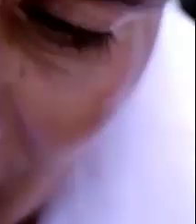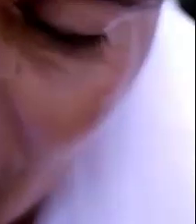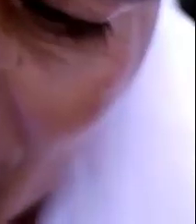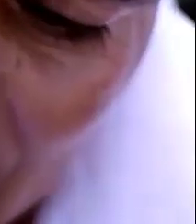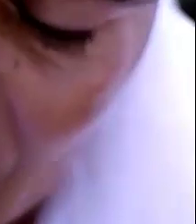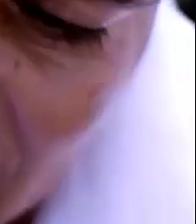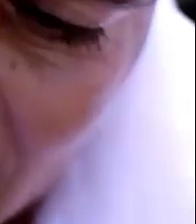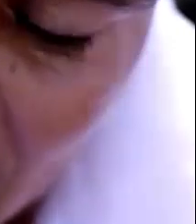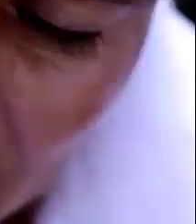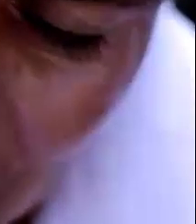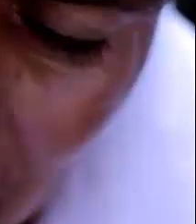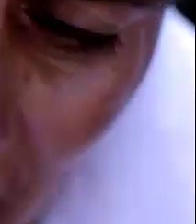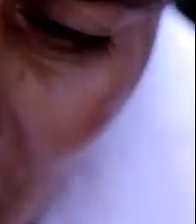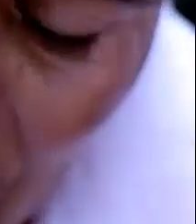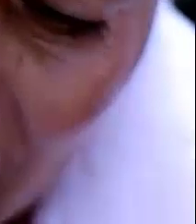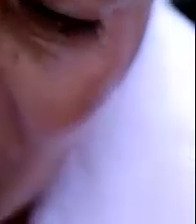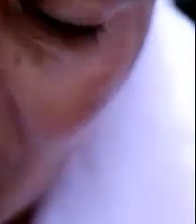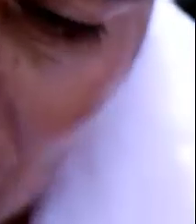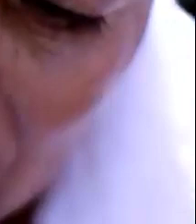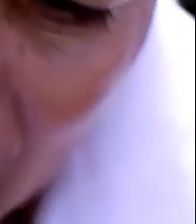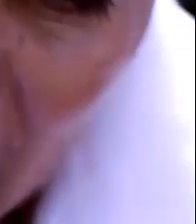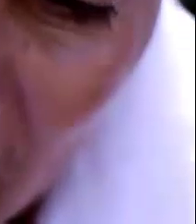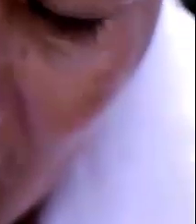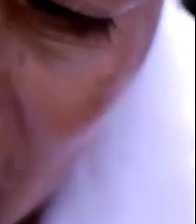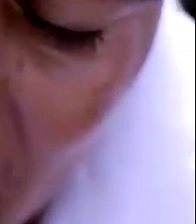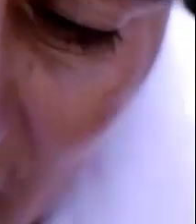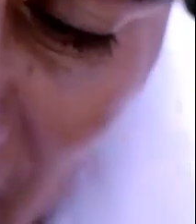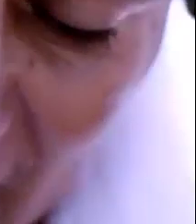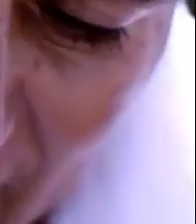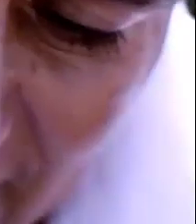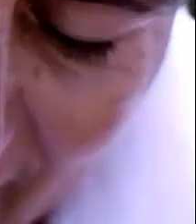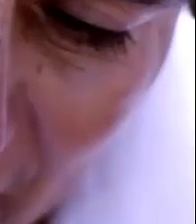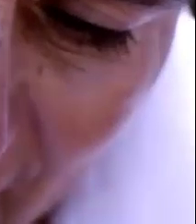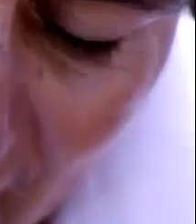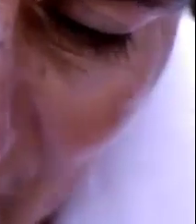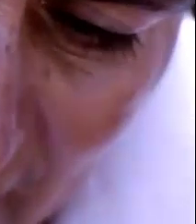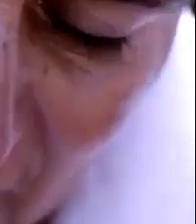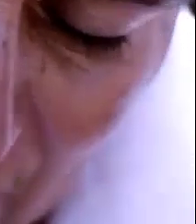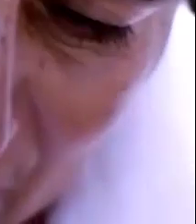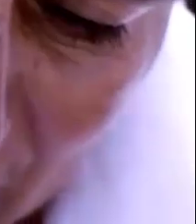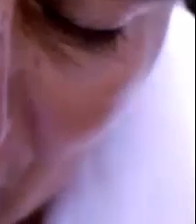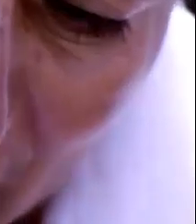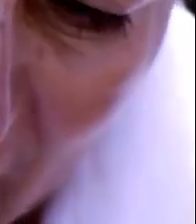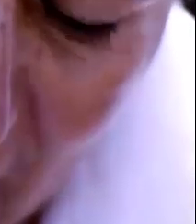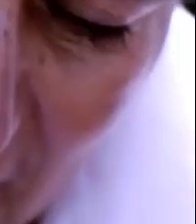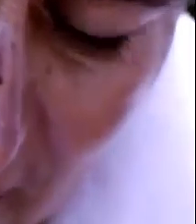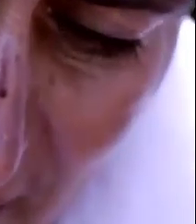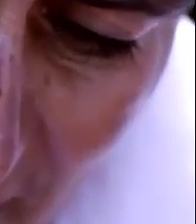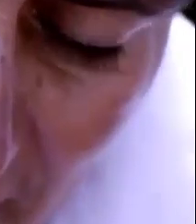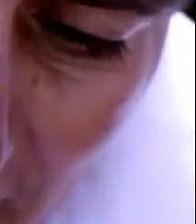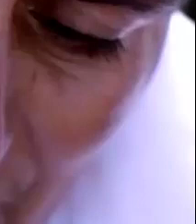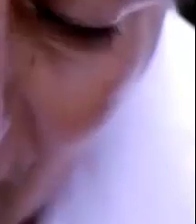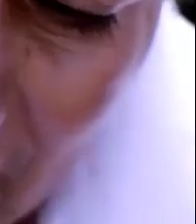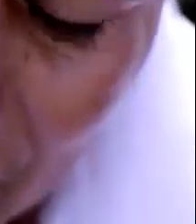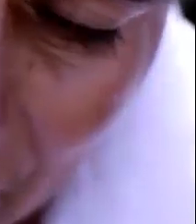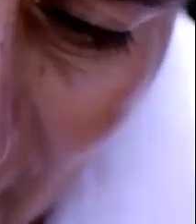no hacía pues mis hijos por tener un lugar porque yo estaba un niño estando unida en matrimonio y